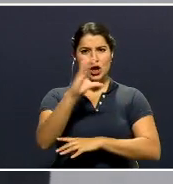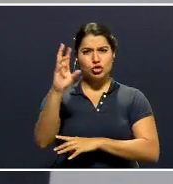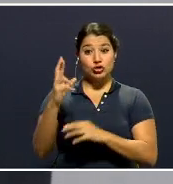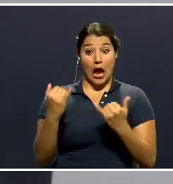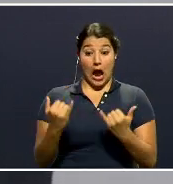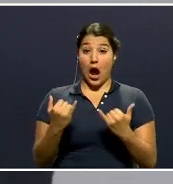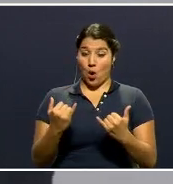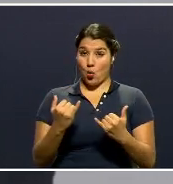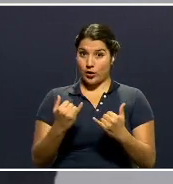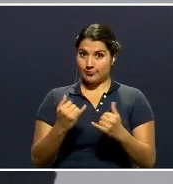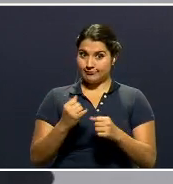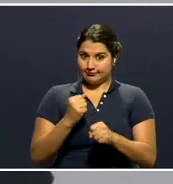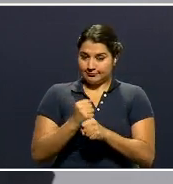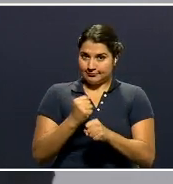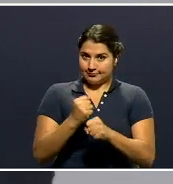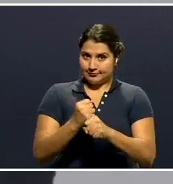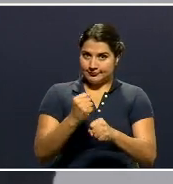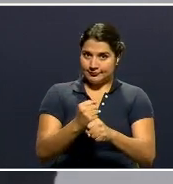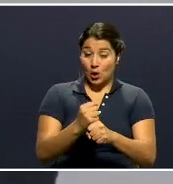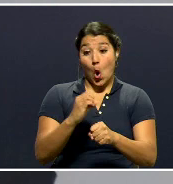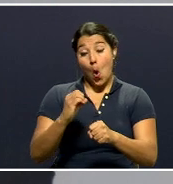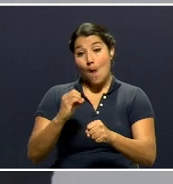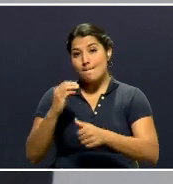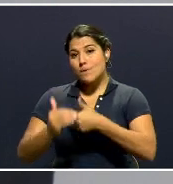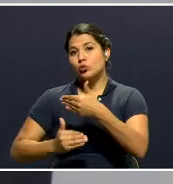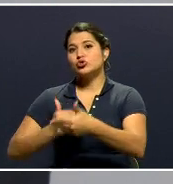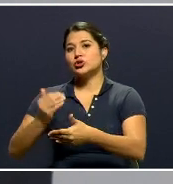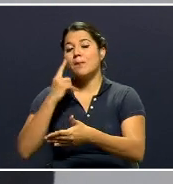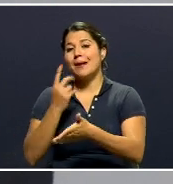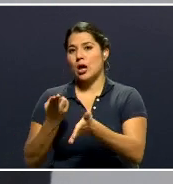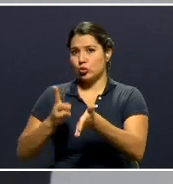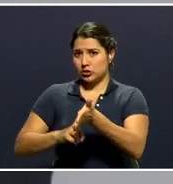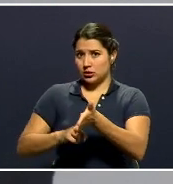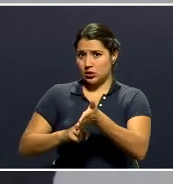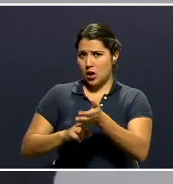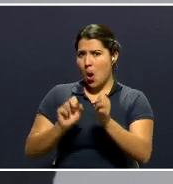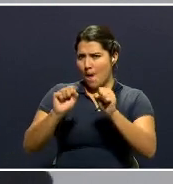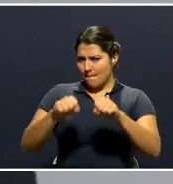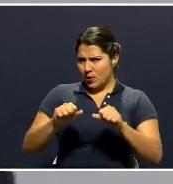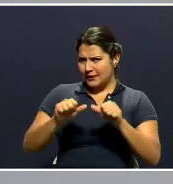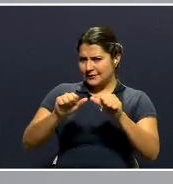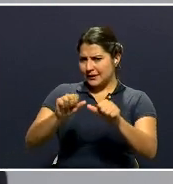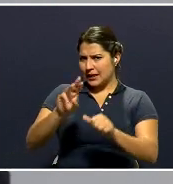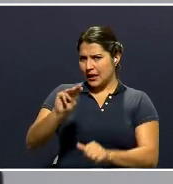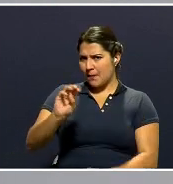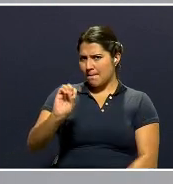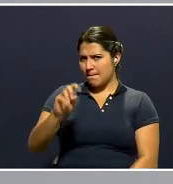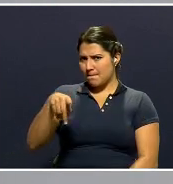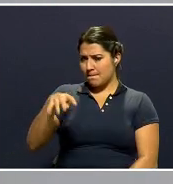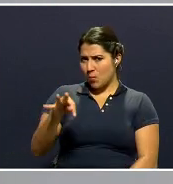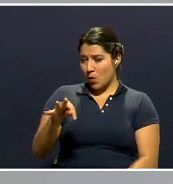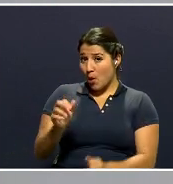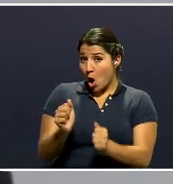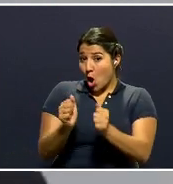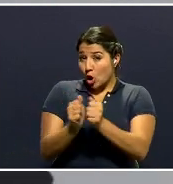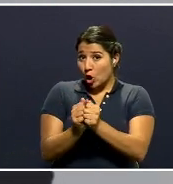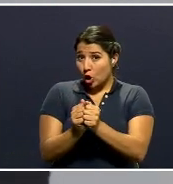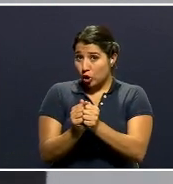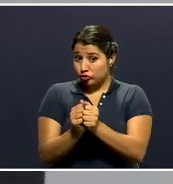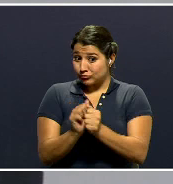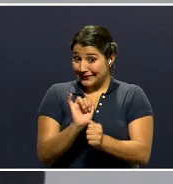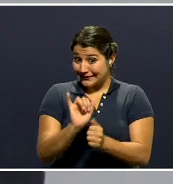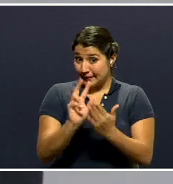en ejecución o en proceso de licitación. Podrá continuar el MOP con esta agenda, más el recargo